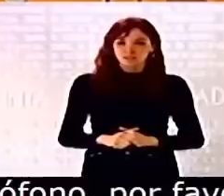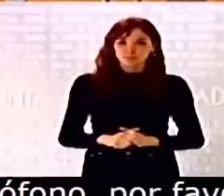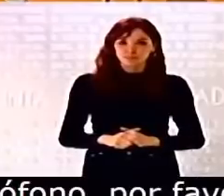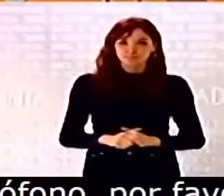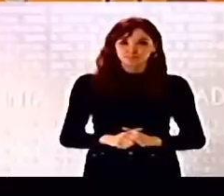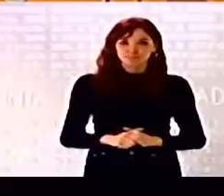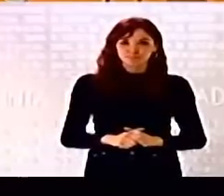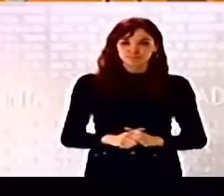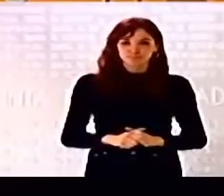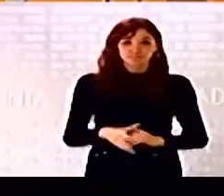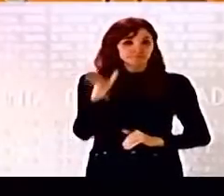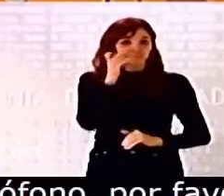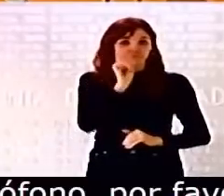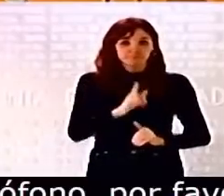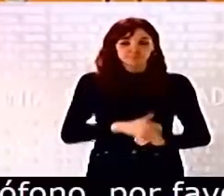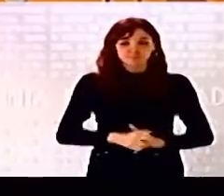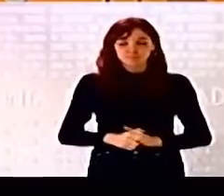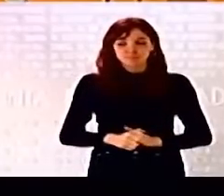No se te escucha, ¿eh?